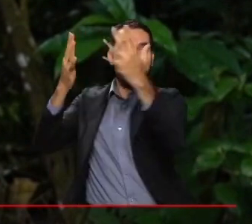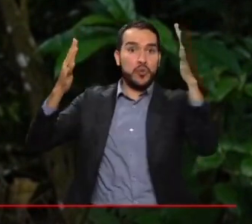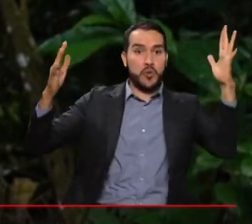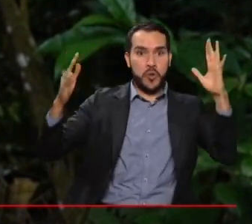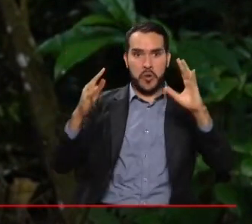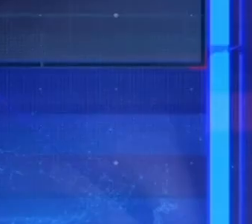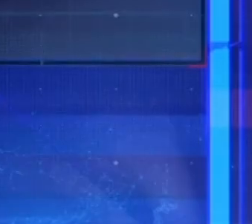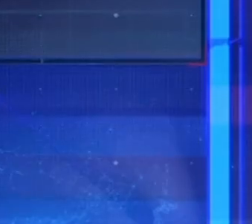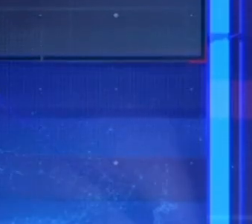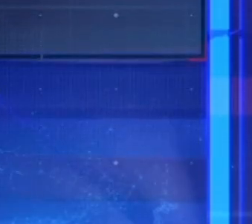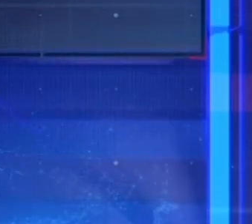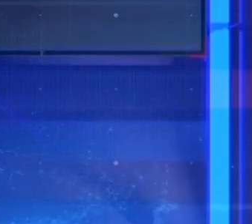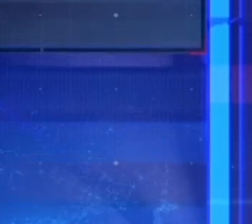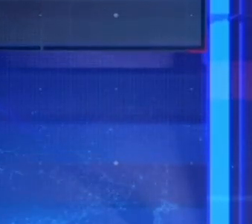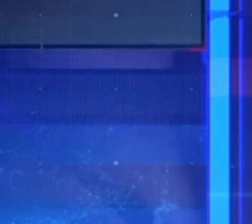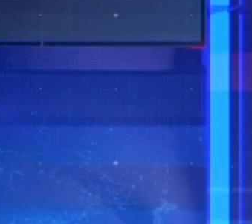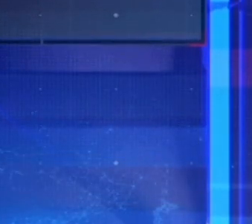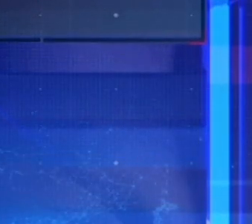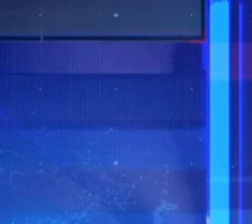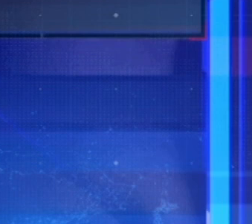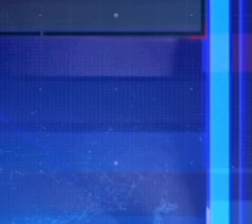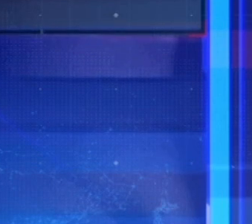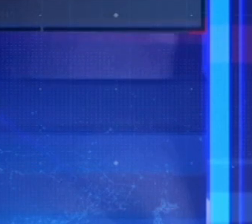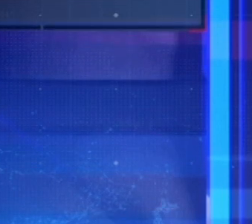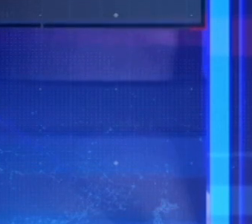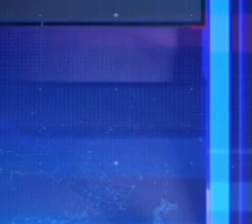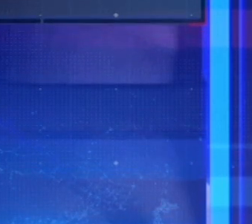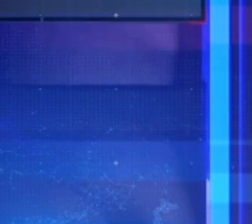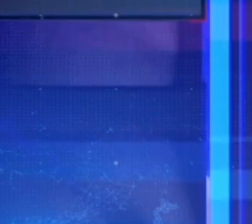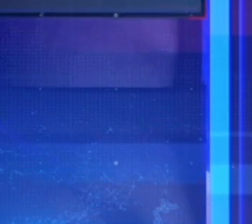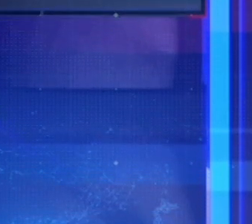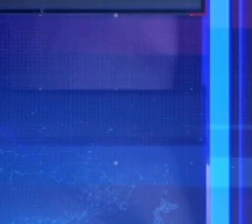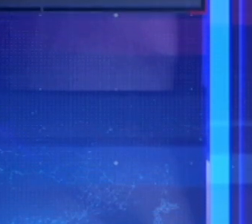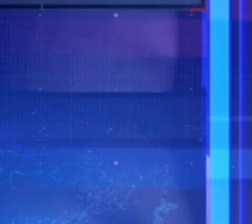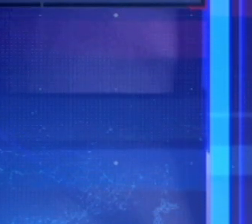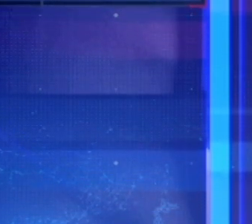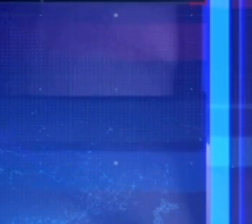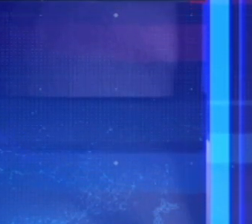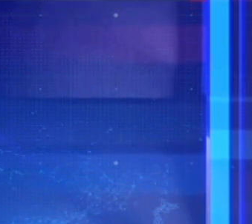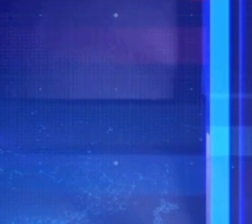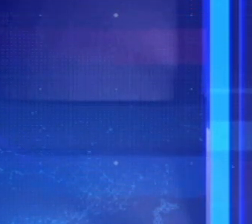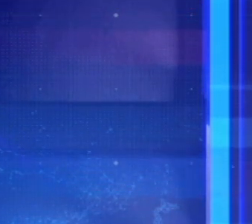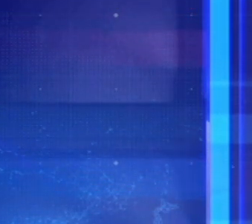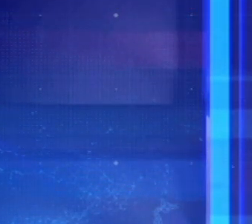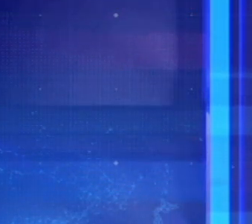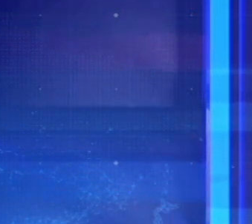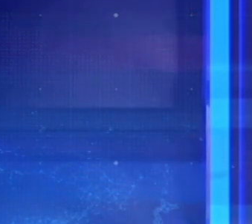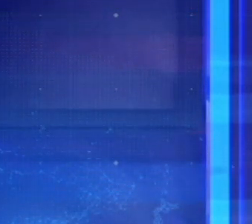animales domésticos.